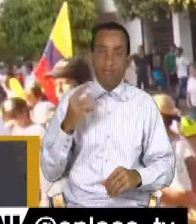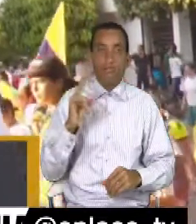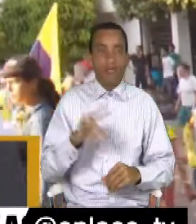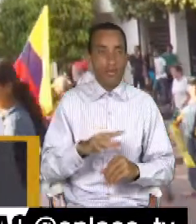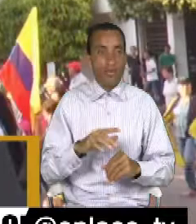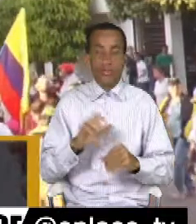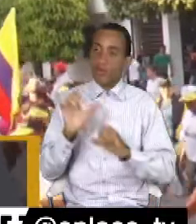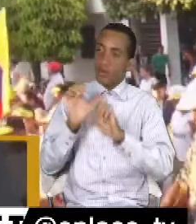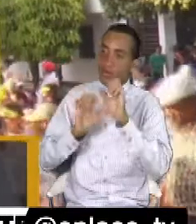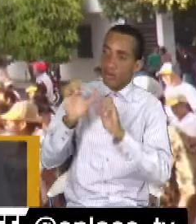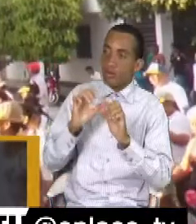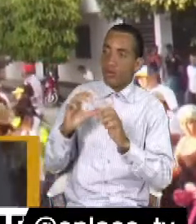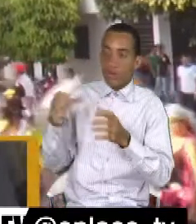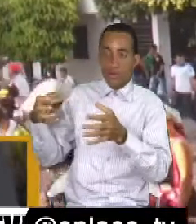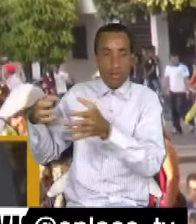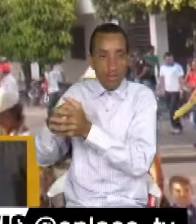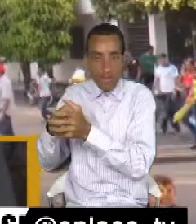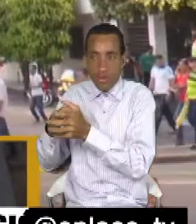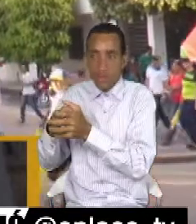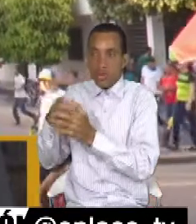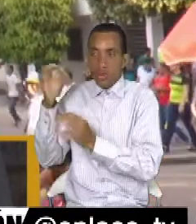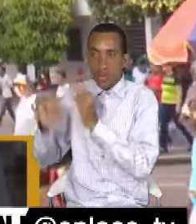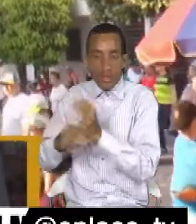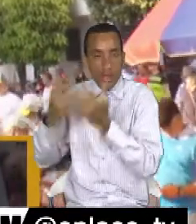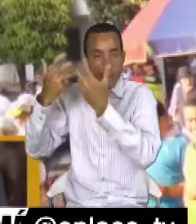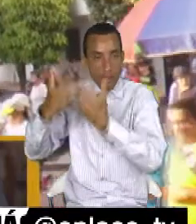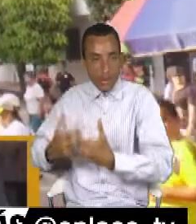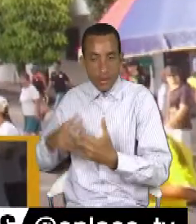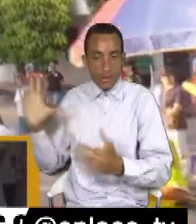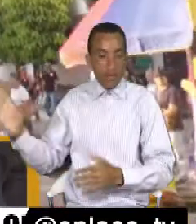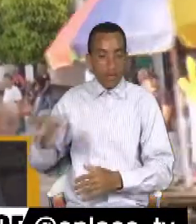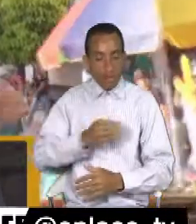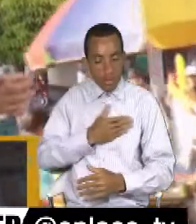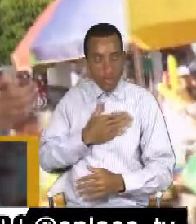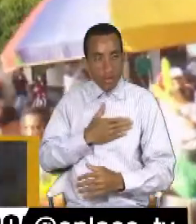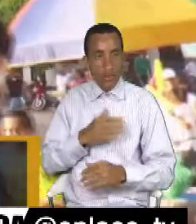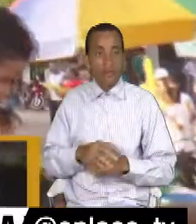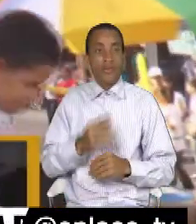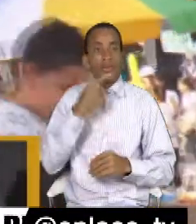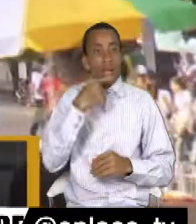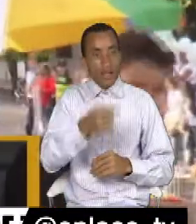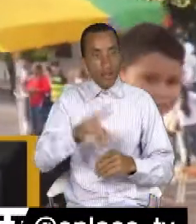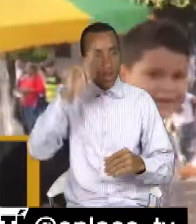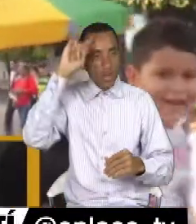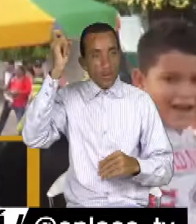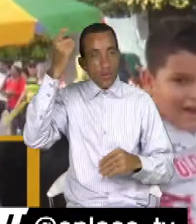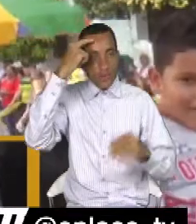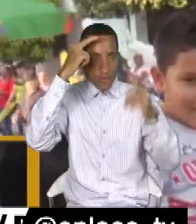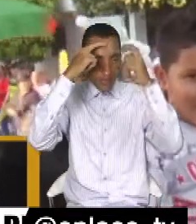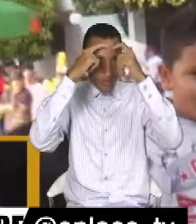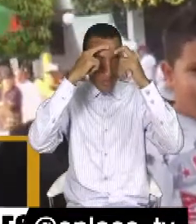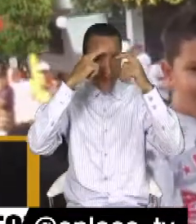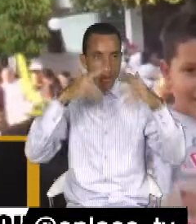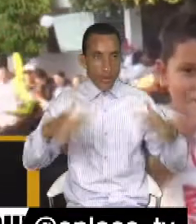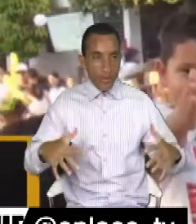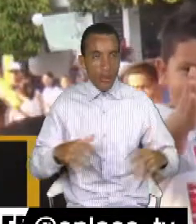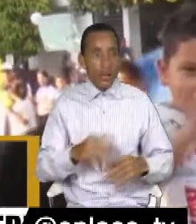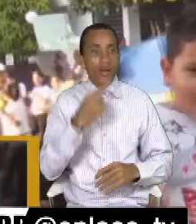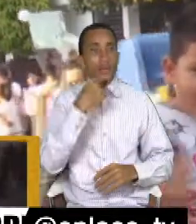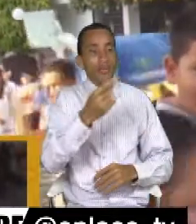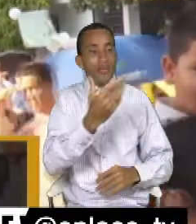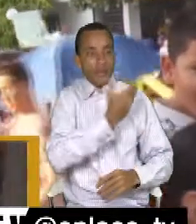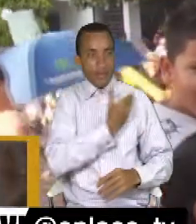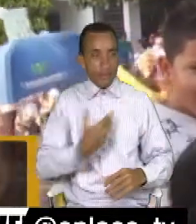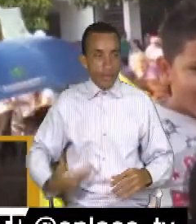su empresa, por la empresa de todos nosotros, porque realmente le estamos diciendo al gobierno nacional, al presidente de la República, que